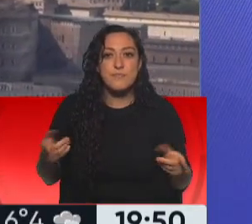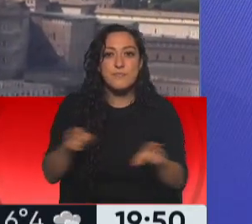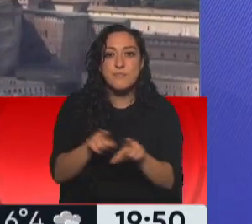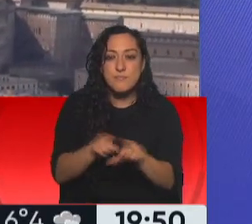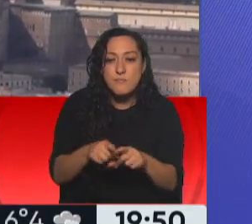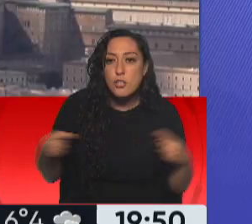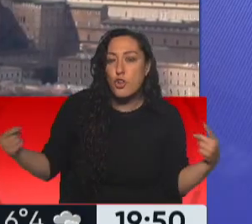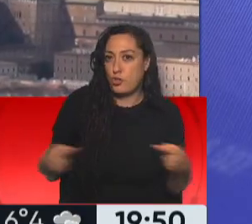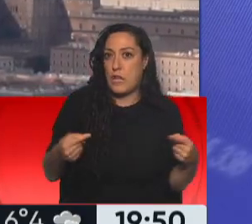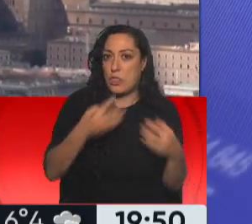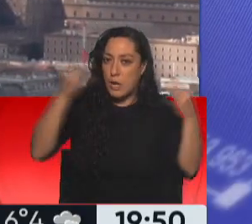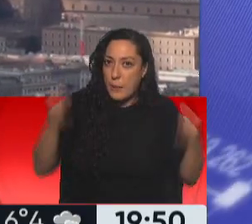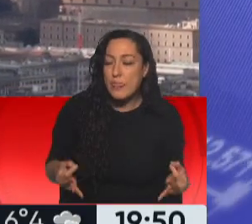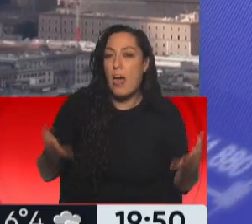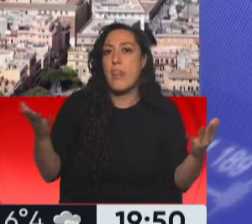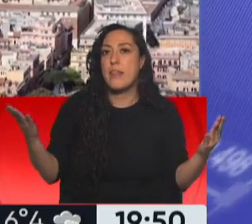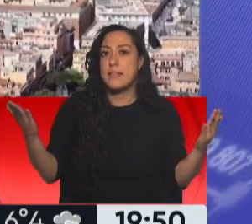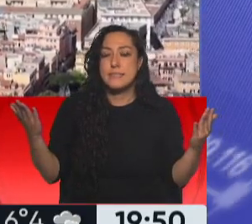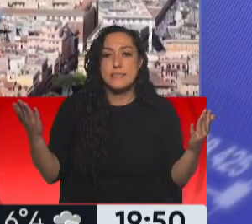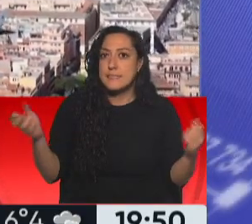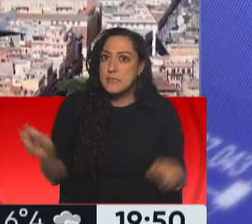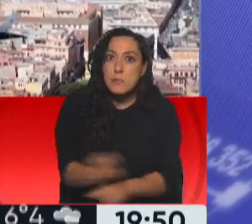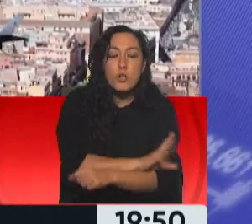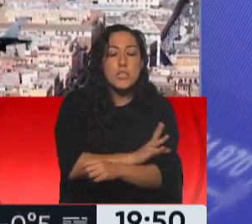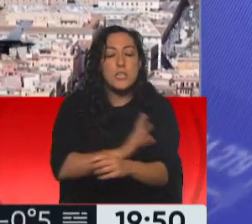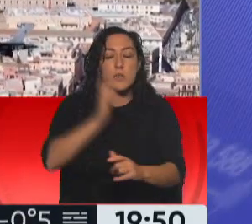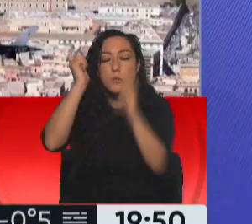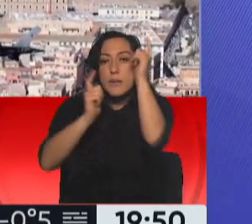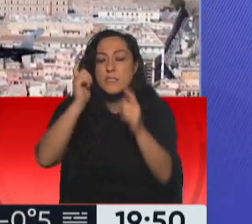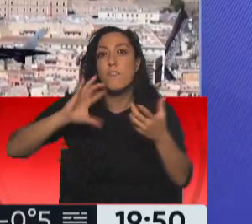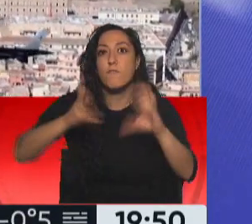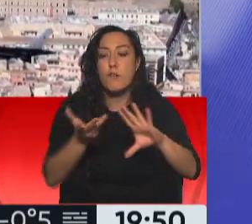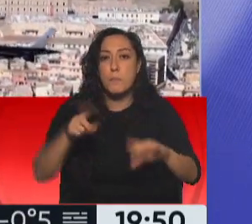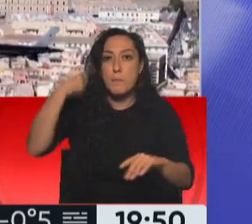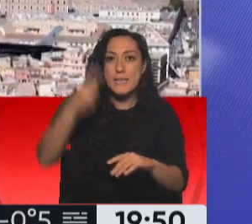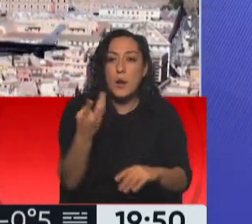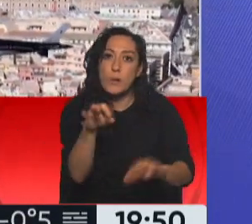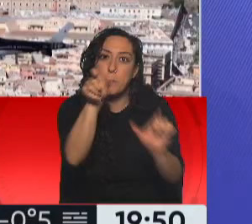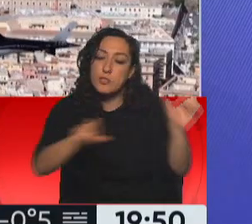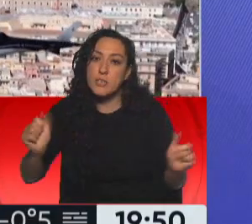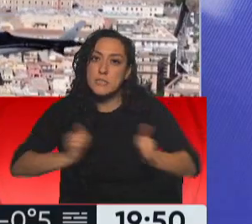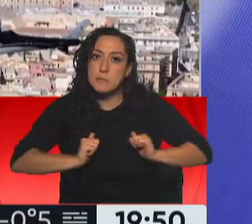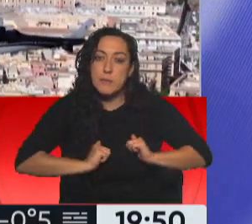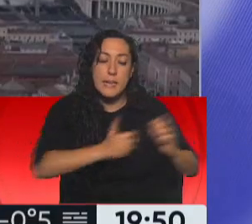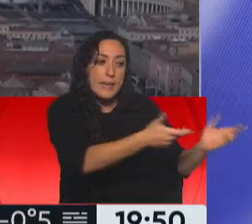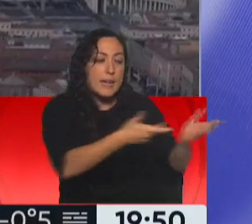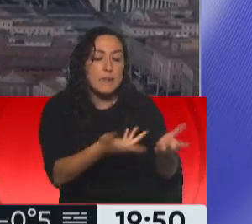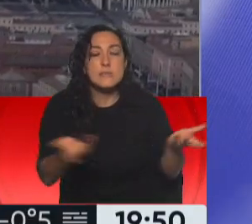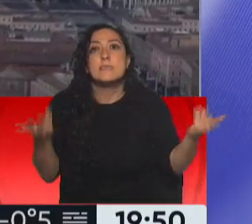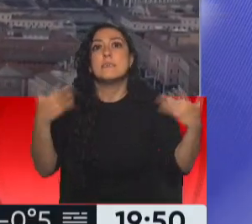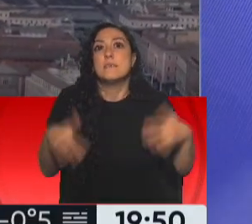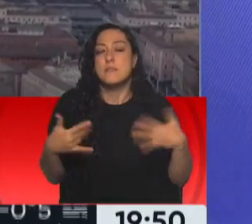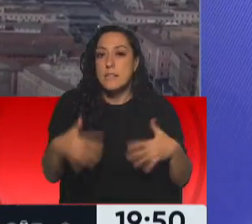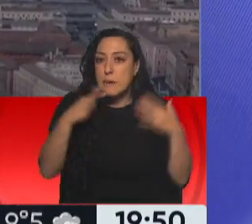que es realmente muy emotivo y uno ya se va plasmando esa foto que sucederá mañana, ¿no? En la cabeza, es